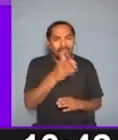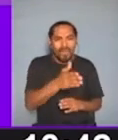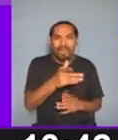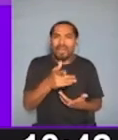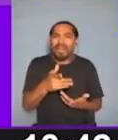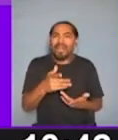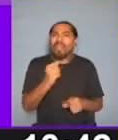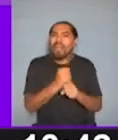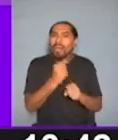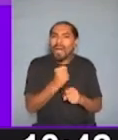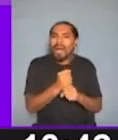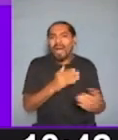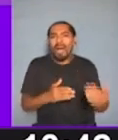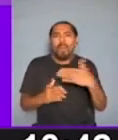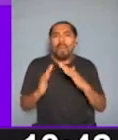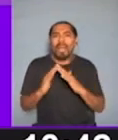de cada pasajero.